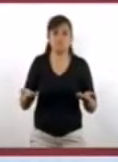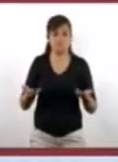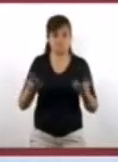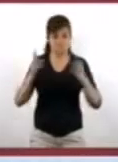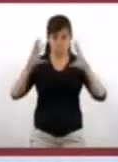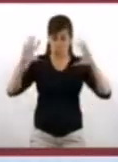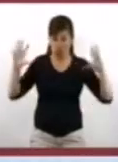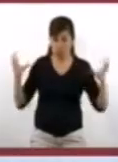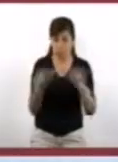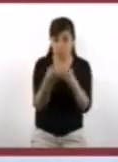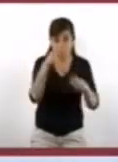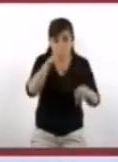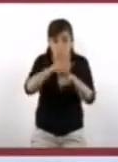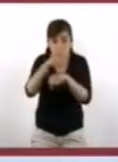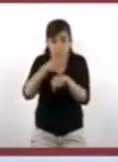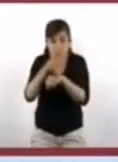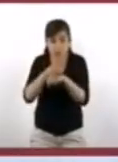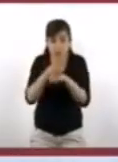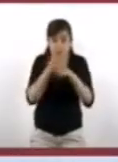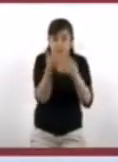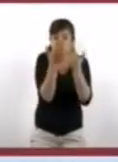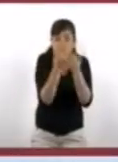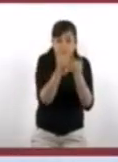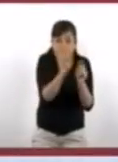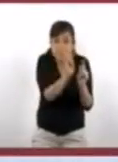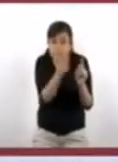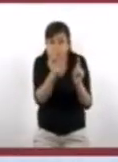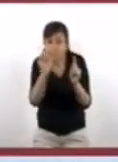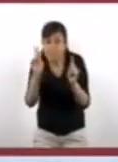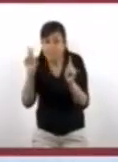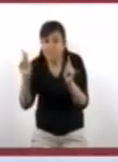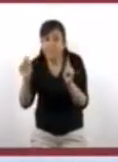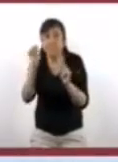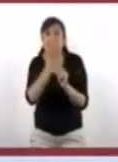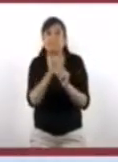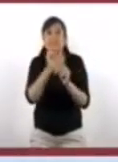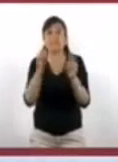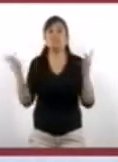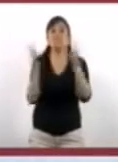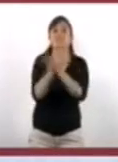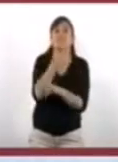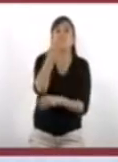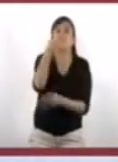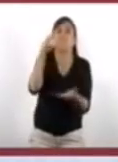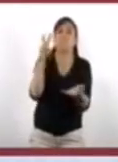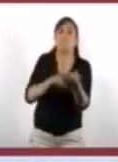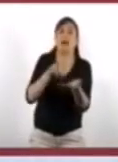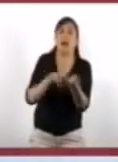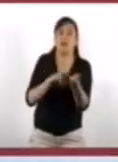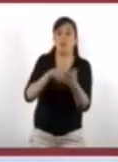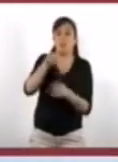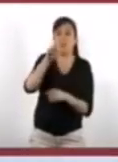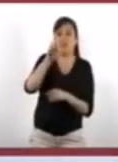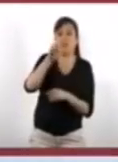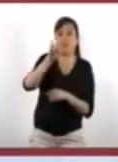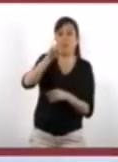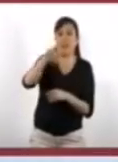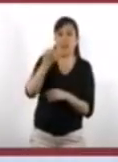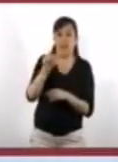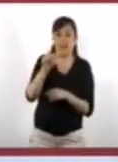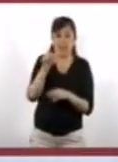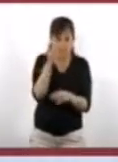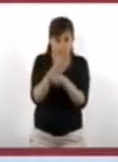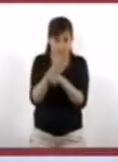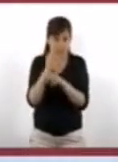Si el conjunto tiene un número impar de datos, entonces siempre habrá solo un valor de la mediana.